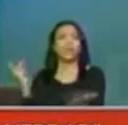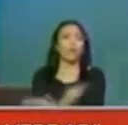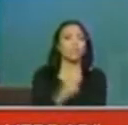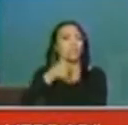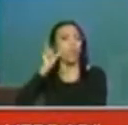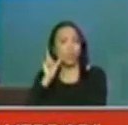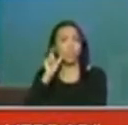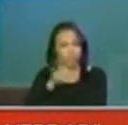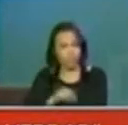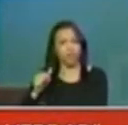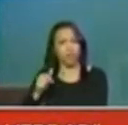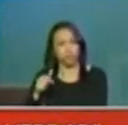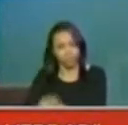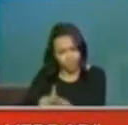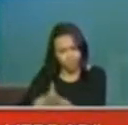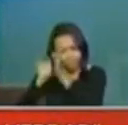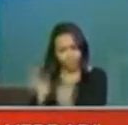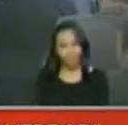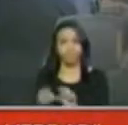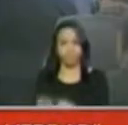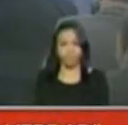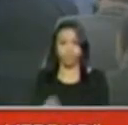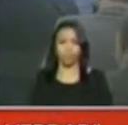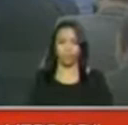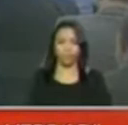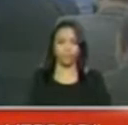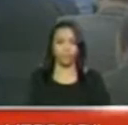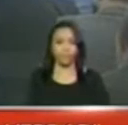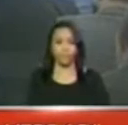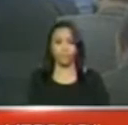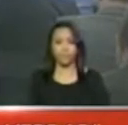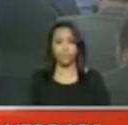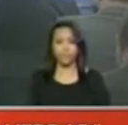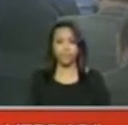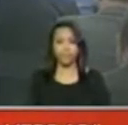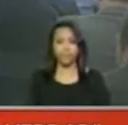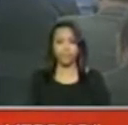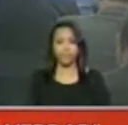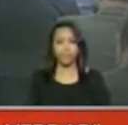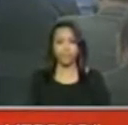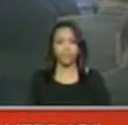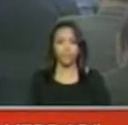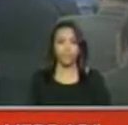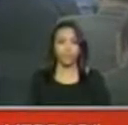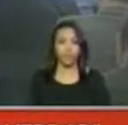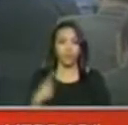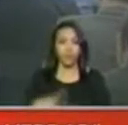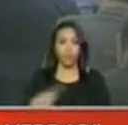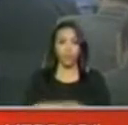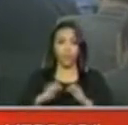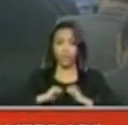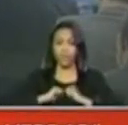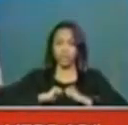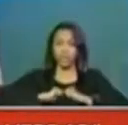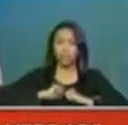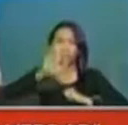y que, bueno, le pone más alto el nivel de exigencia con los hechos acontecidos sucedidos en el día de ayer. Funcionar a sociedad